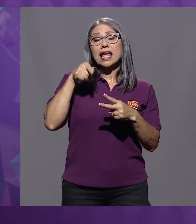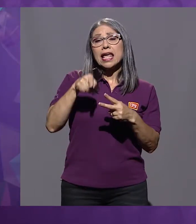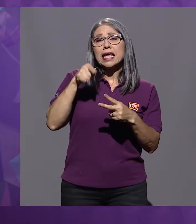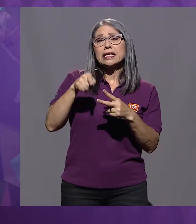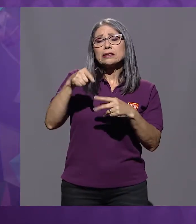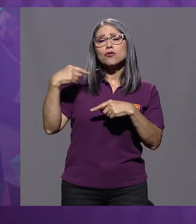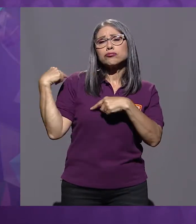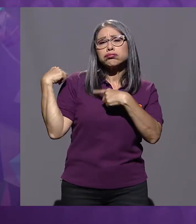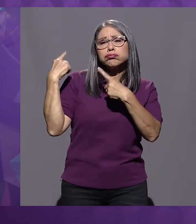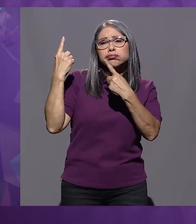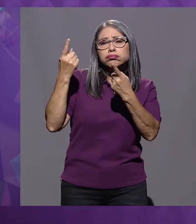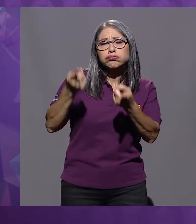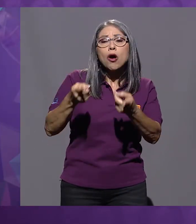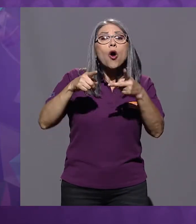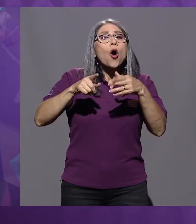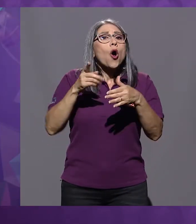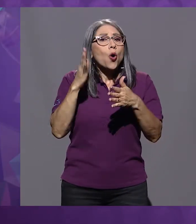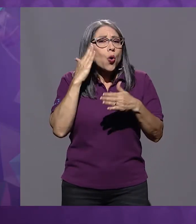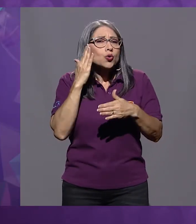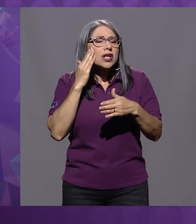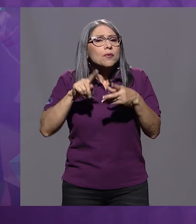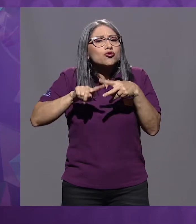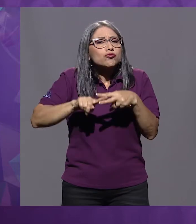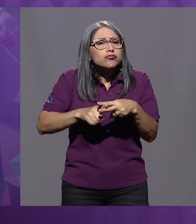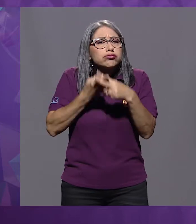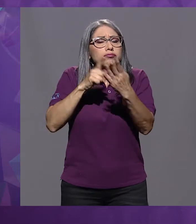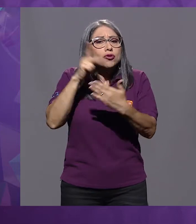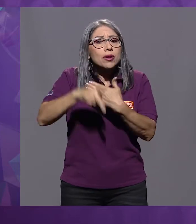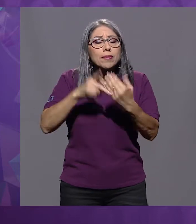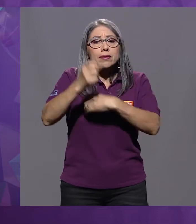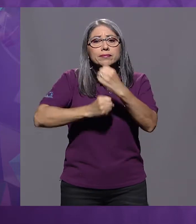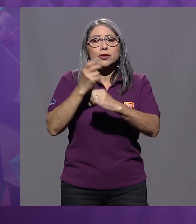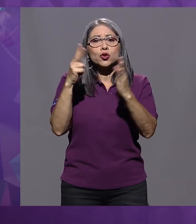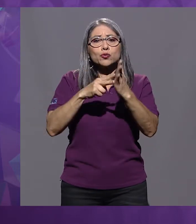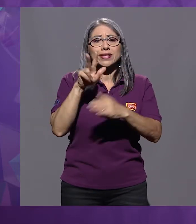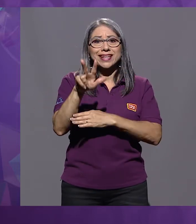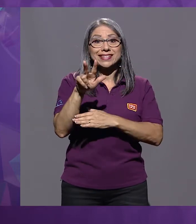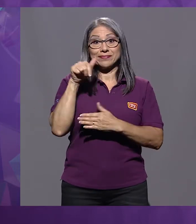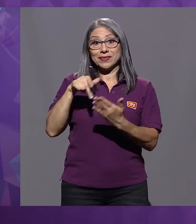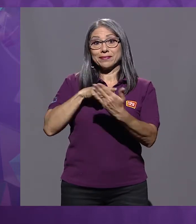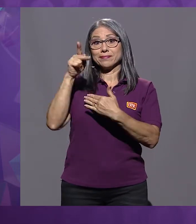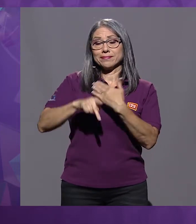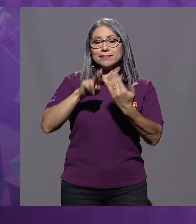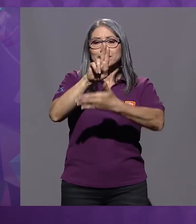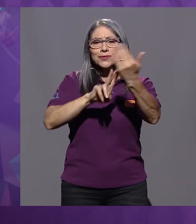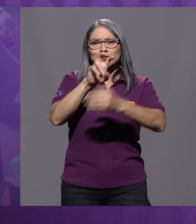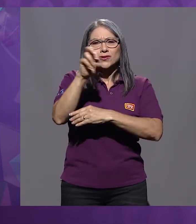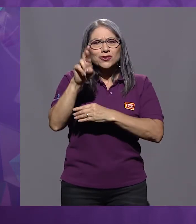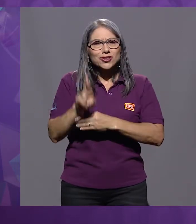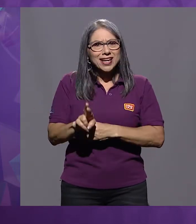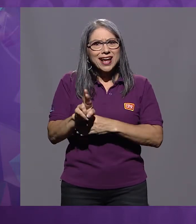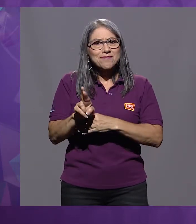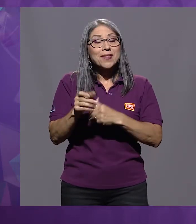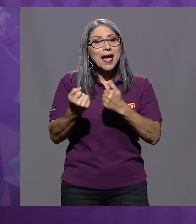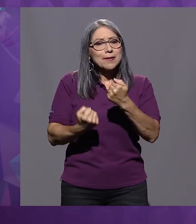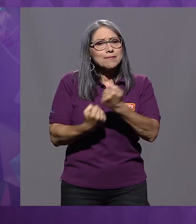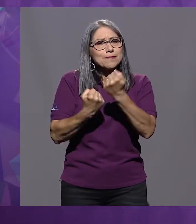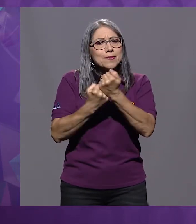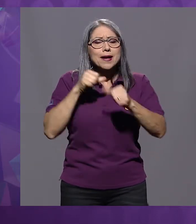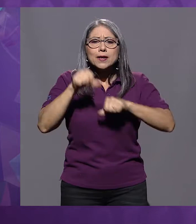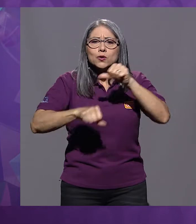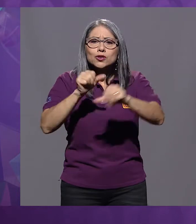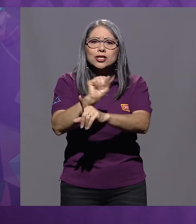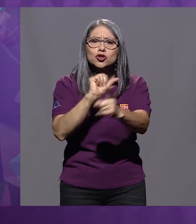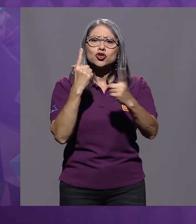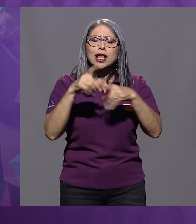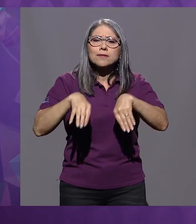viaje en el tiempo, conoceremos los orígenes del programa en 2003 y cómo esta producción de la Universidad de Costa Rica ha ido de la mano con la lucha